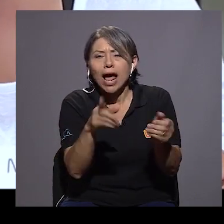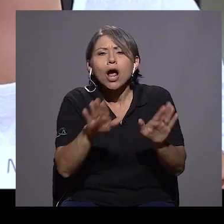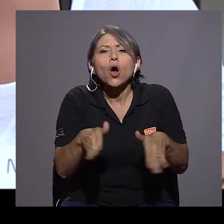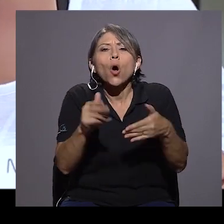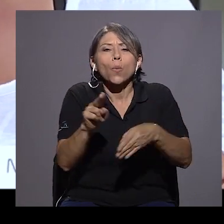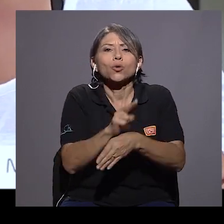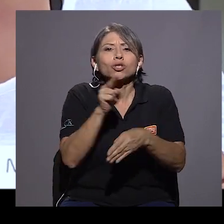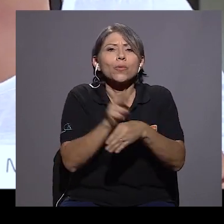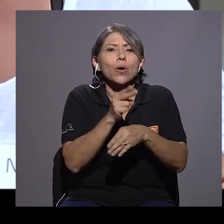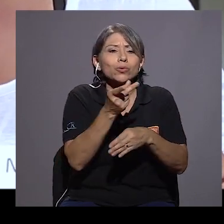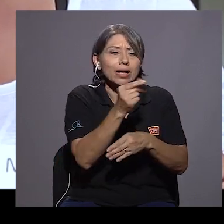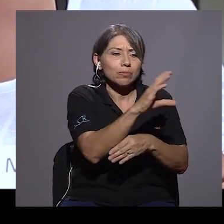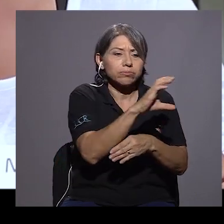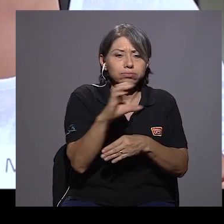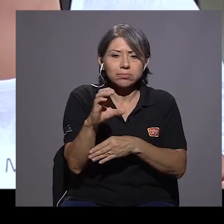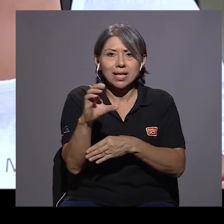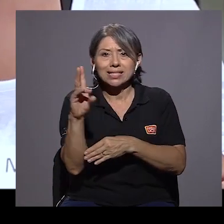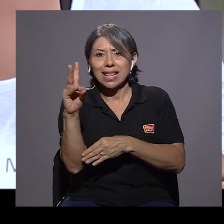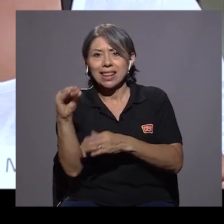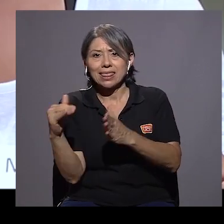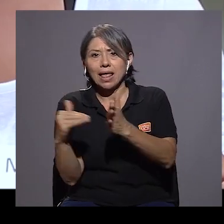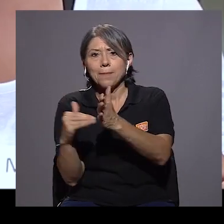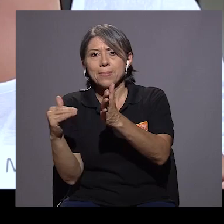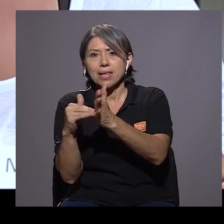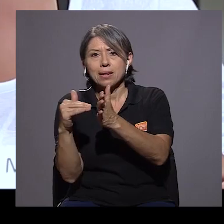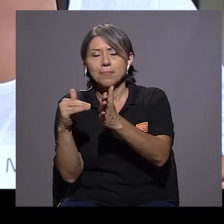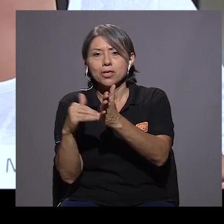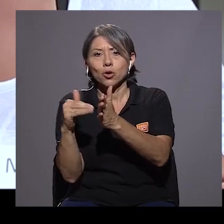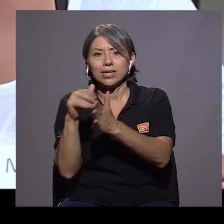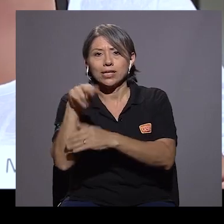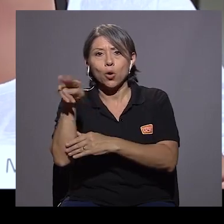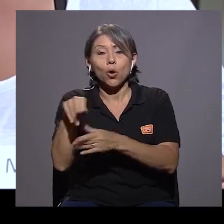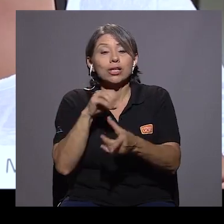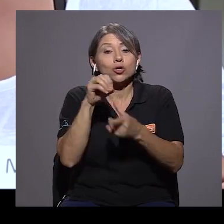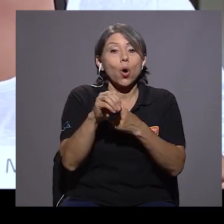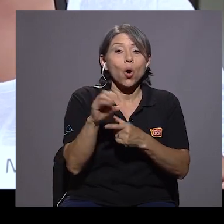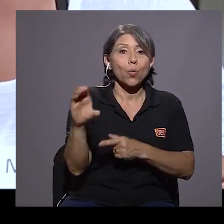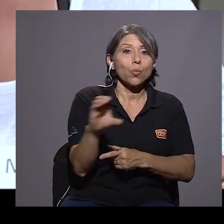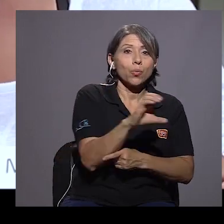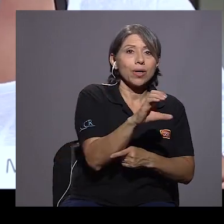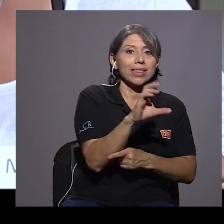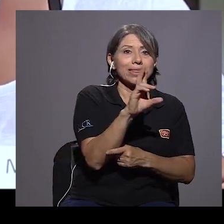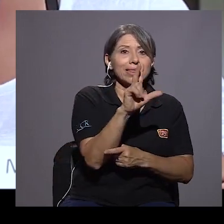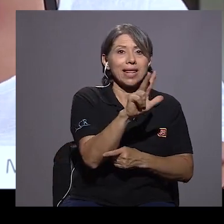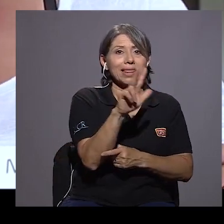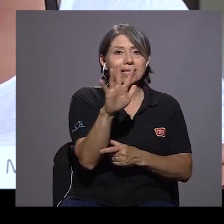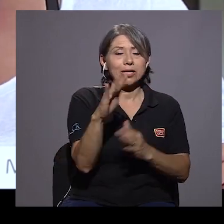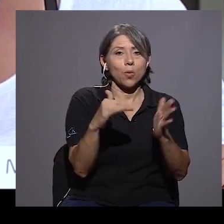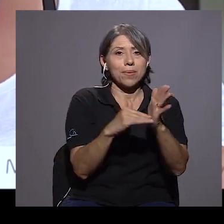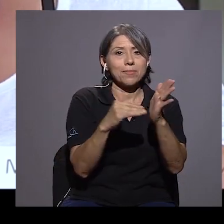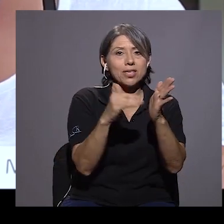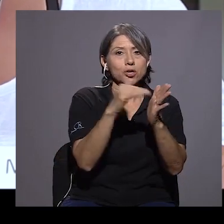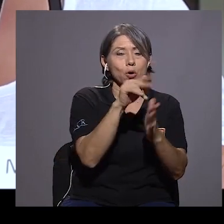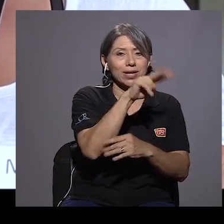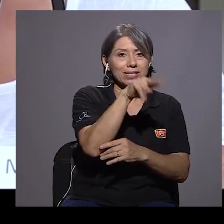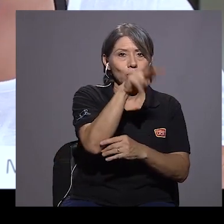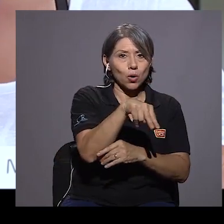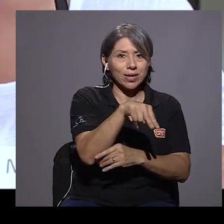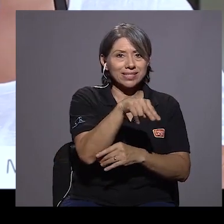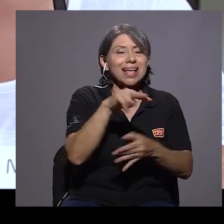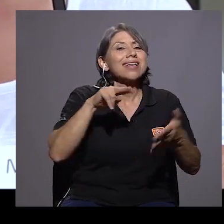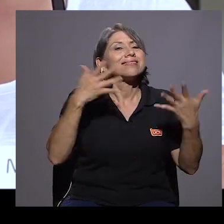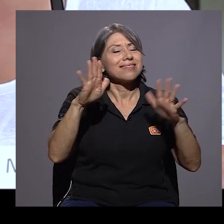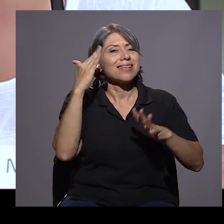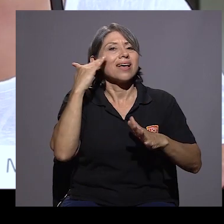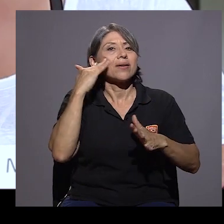de solucionar el redireccionamiento de entre los 70.000 o 35.000 millones de colones que se le redireccionan al FES,